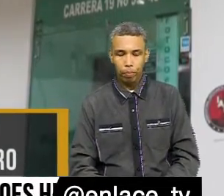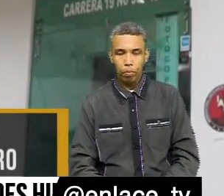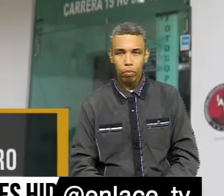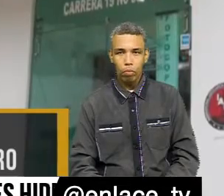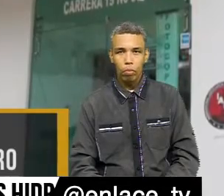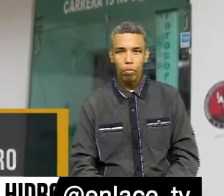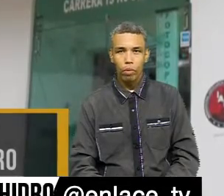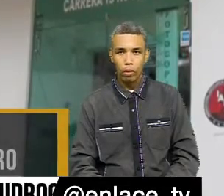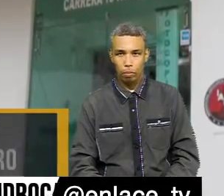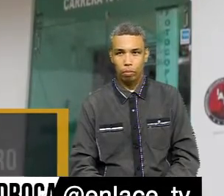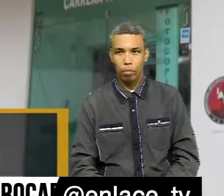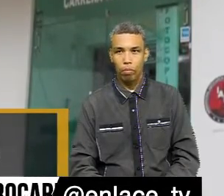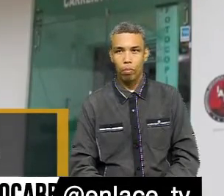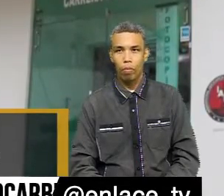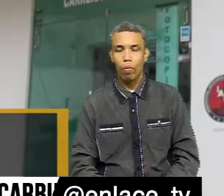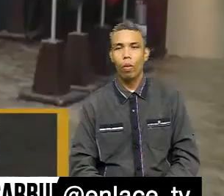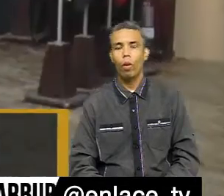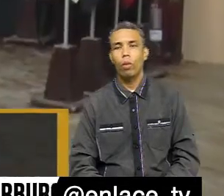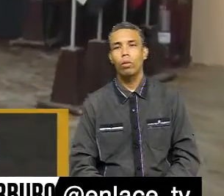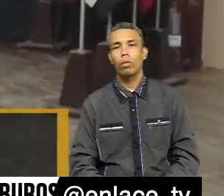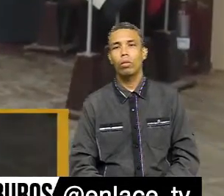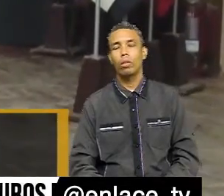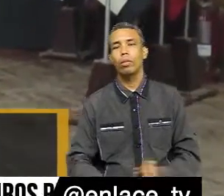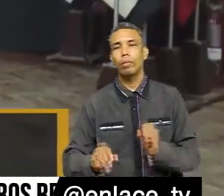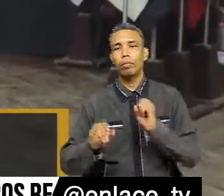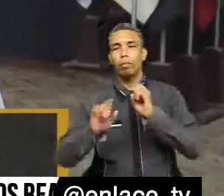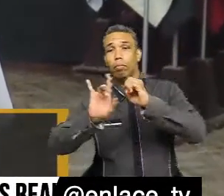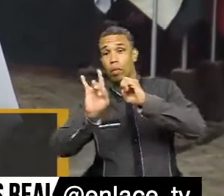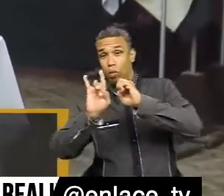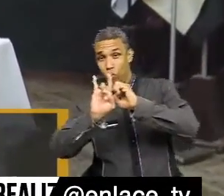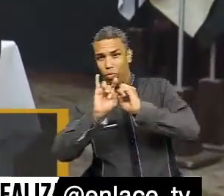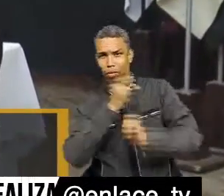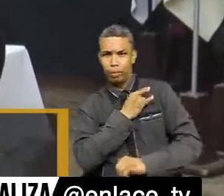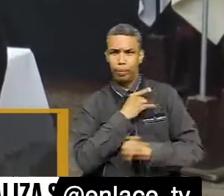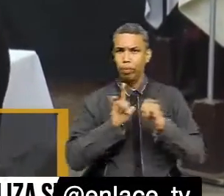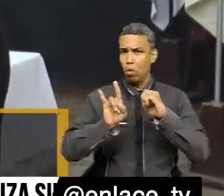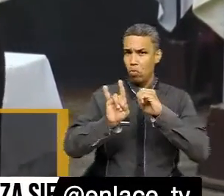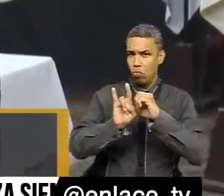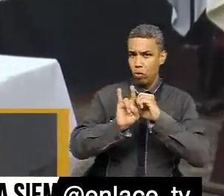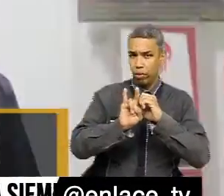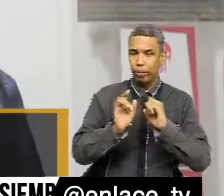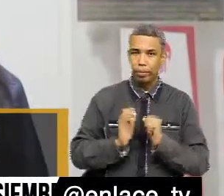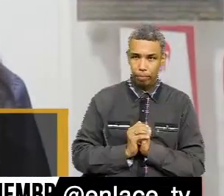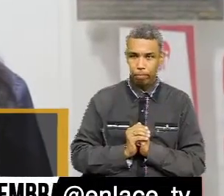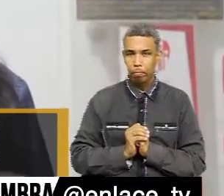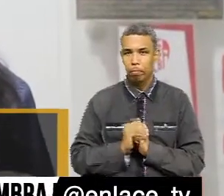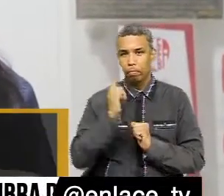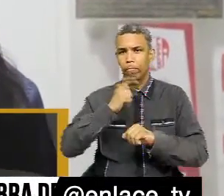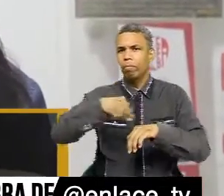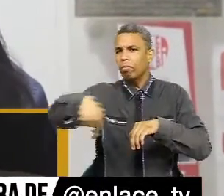Semana Técnica y Cultural de Unioriente, hay prevista una interesante programación iniciando este lunes. Hoy damos apertura a nuestra